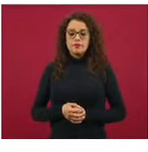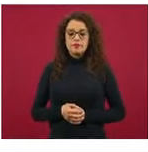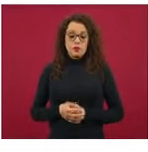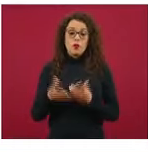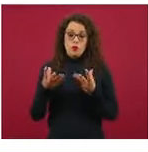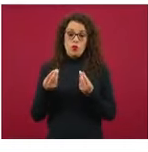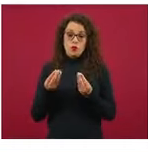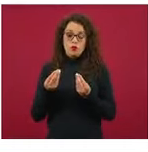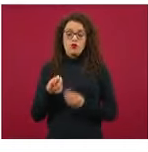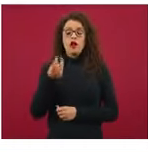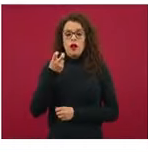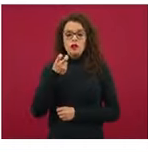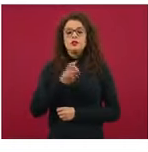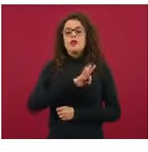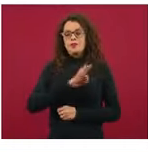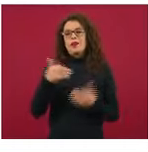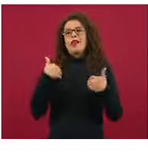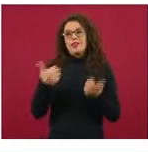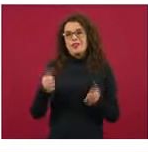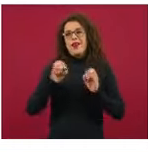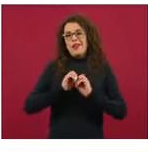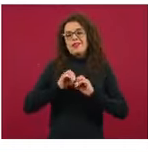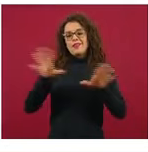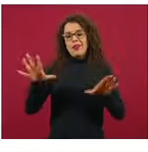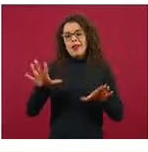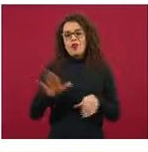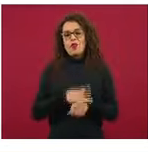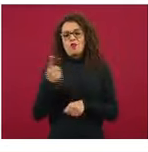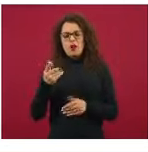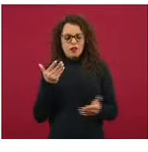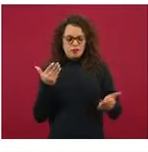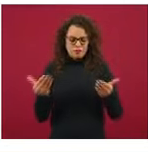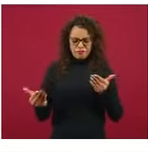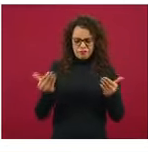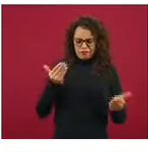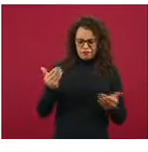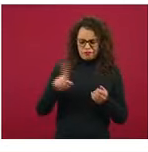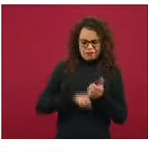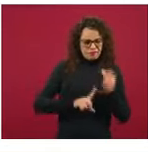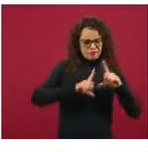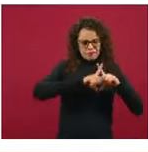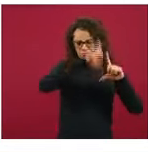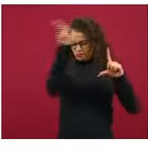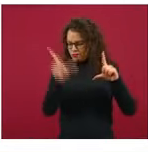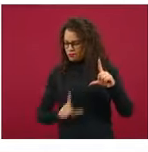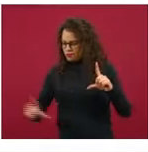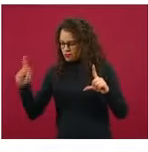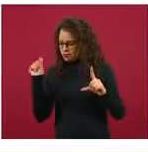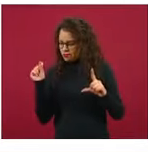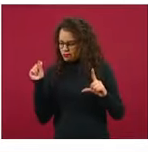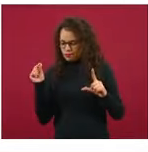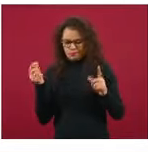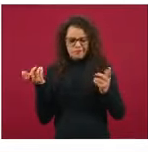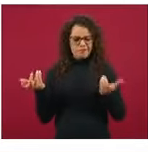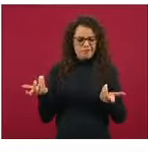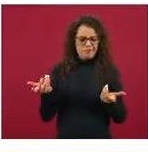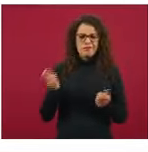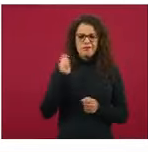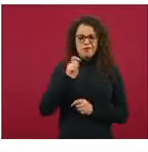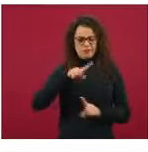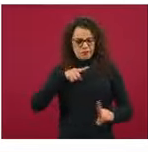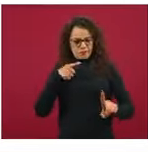lo que entonces podría explicar por qué, a diferencia de lo que vemos a nivel nacional, en afectaciones, dado que este es el